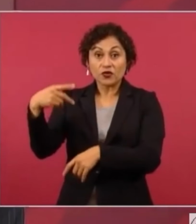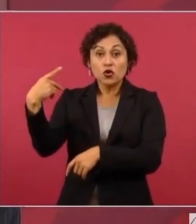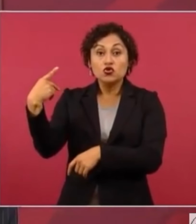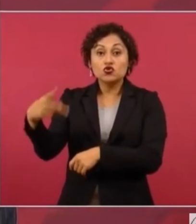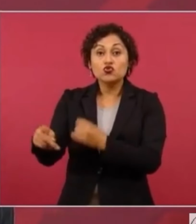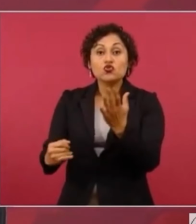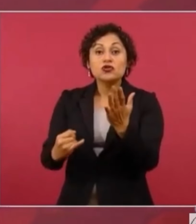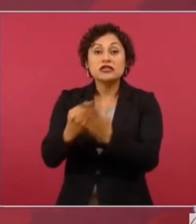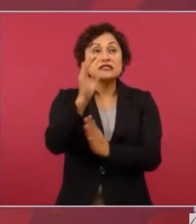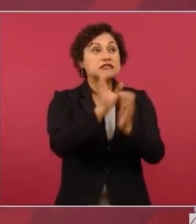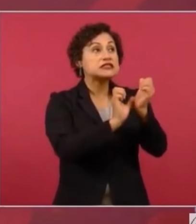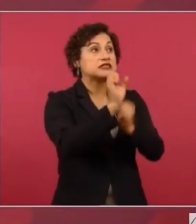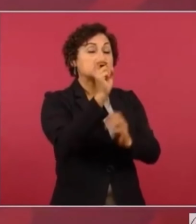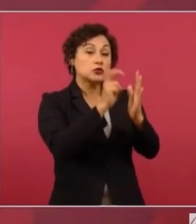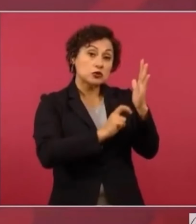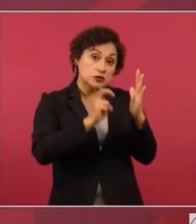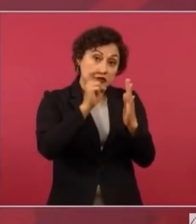para